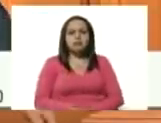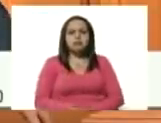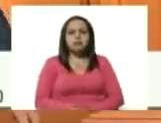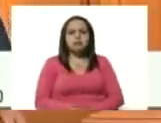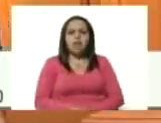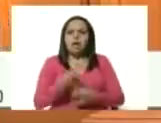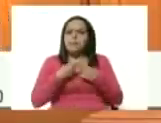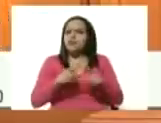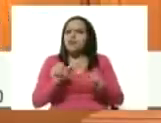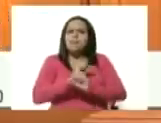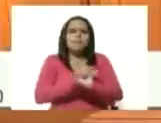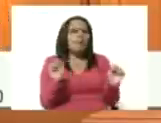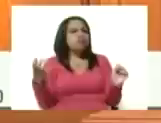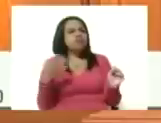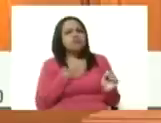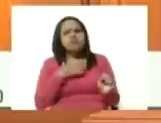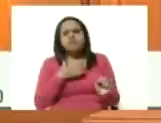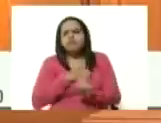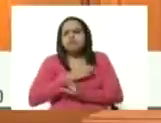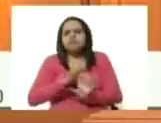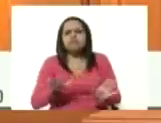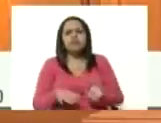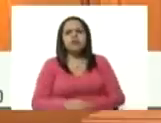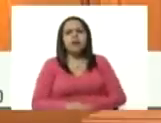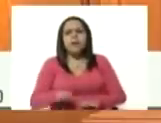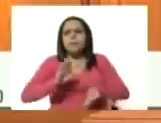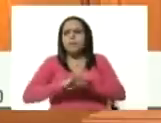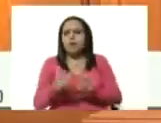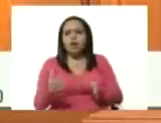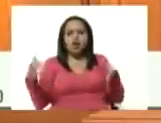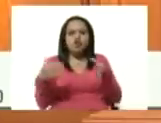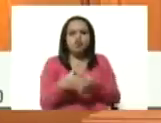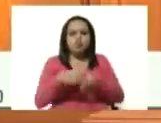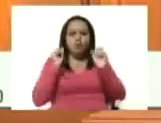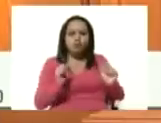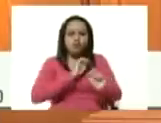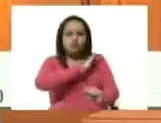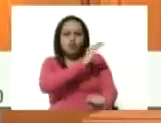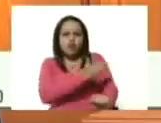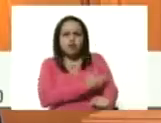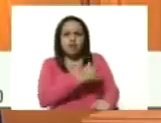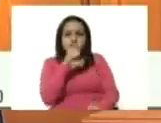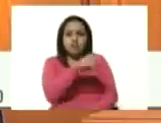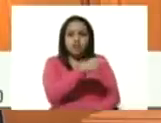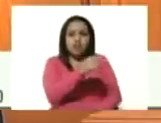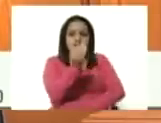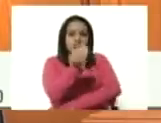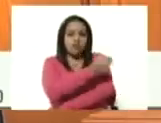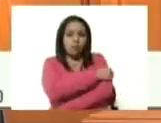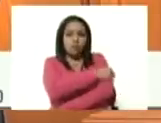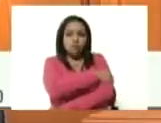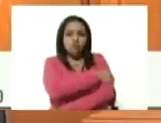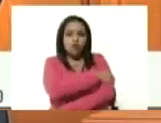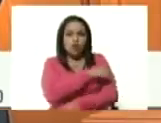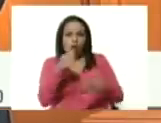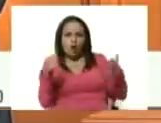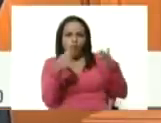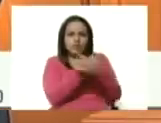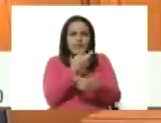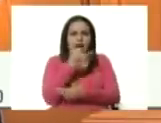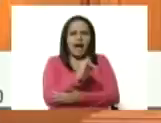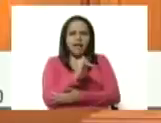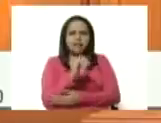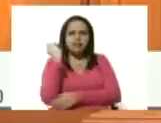pero fue imposible porque el núcleo duro dirigente de esa derecha golpista que ha dirigido la